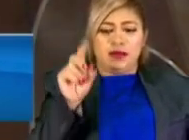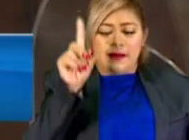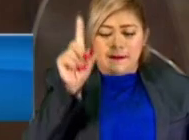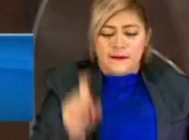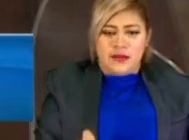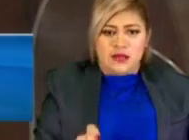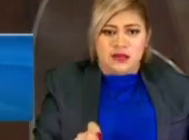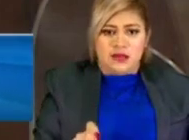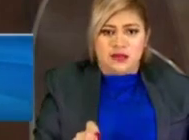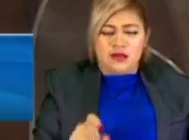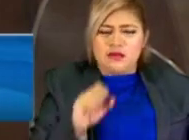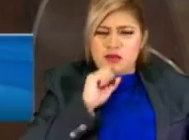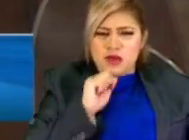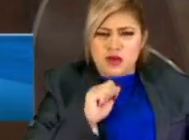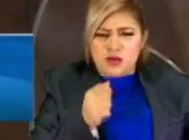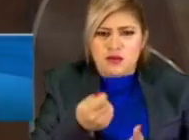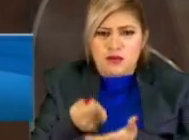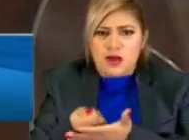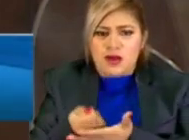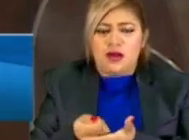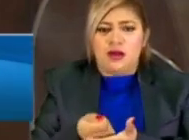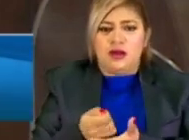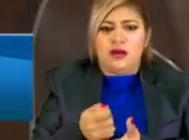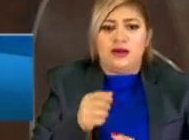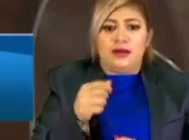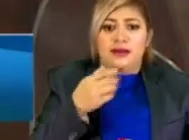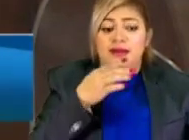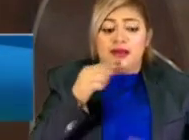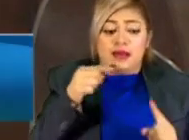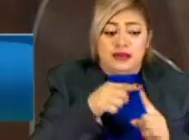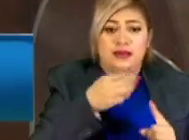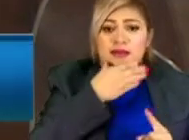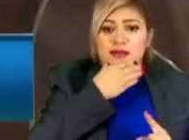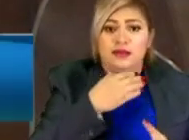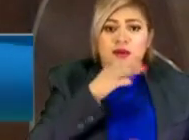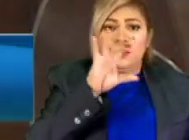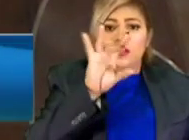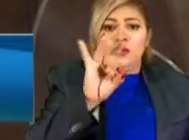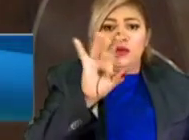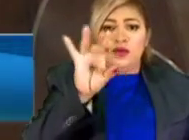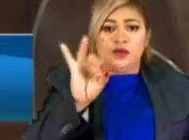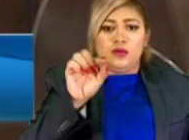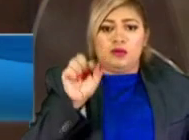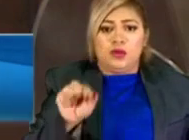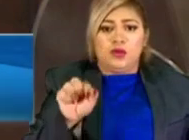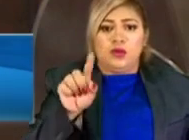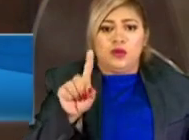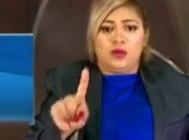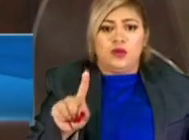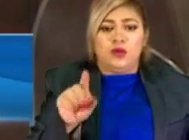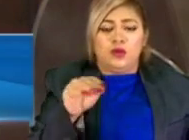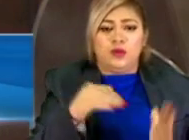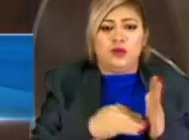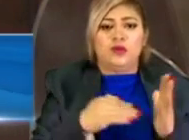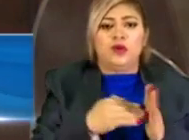de julio a diciembre del 2021 88.1 millones de